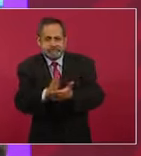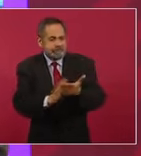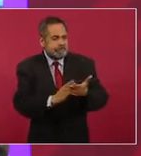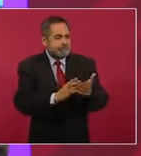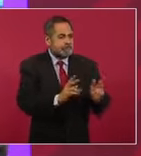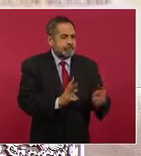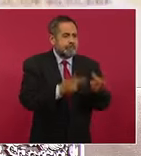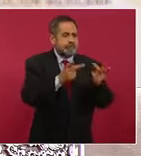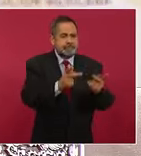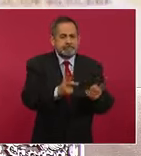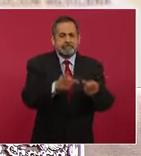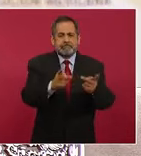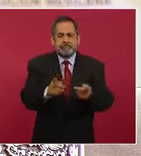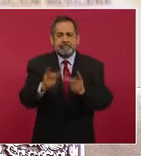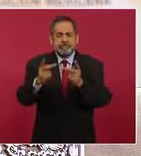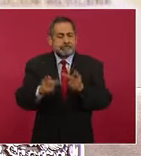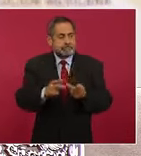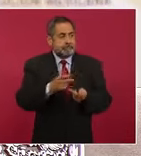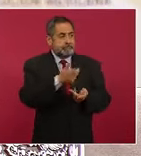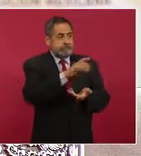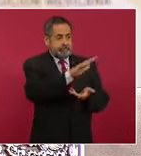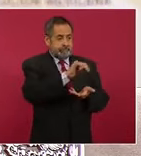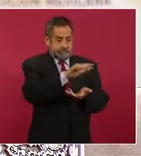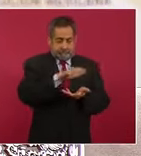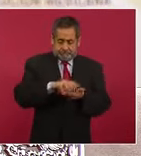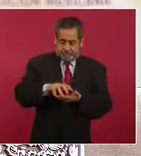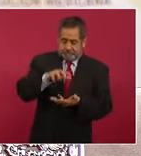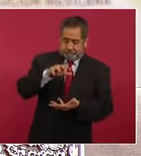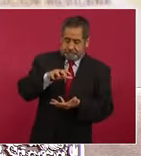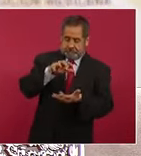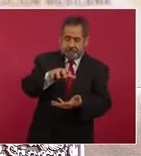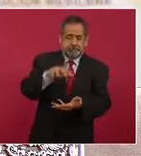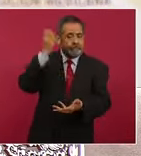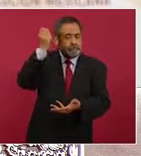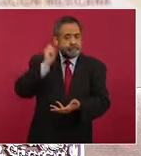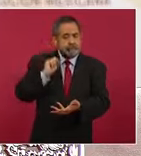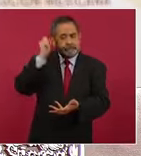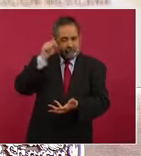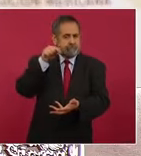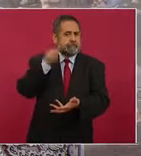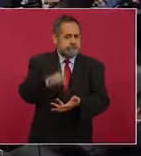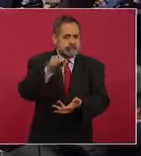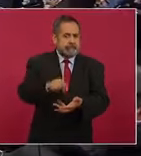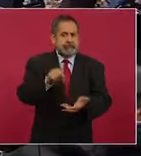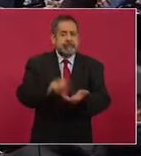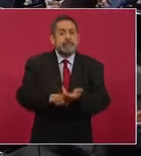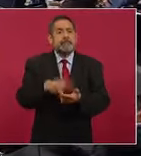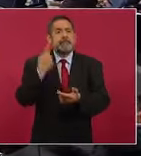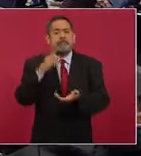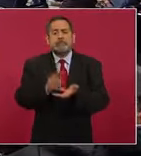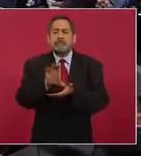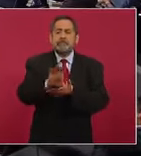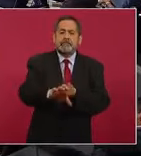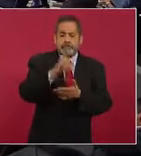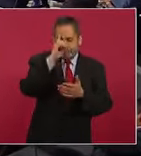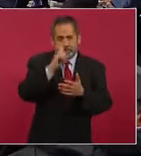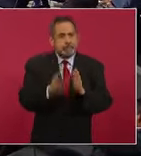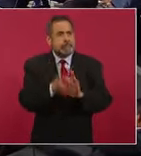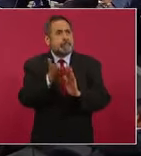dinero dejarlo en Sinaloa en una presa que va a suministrar